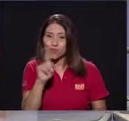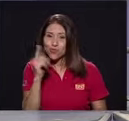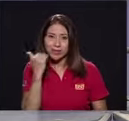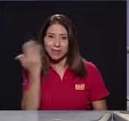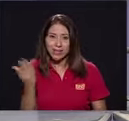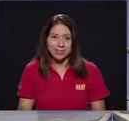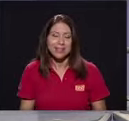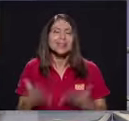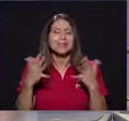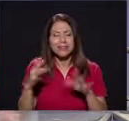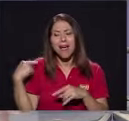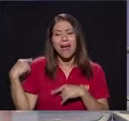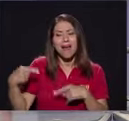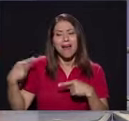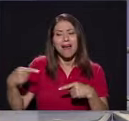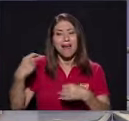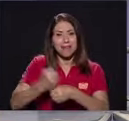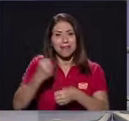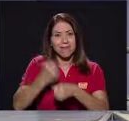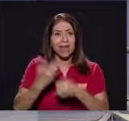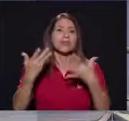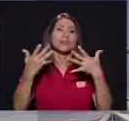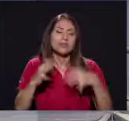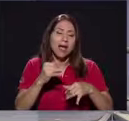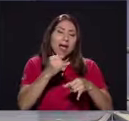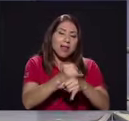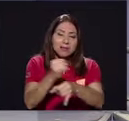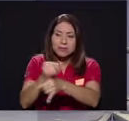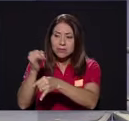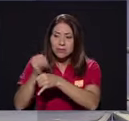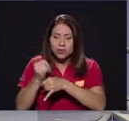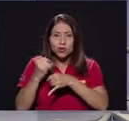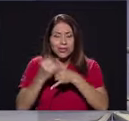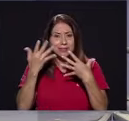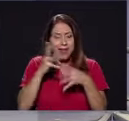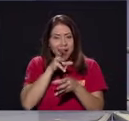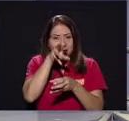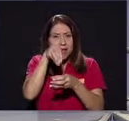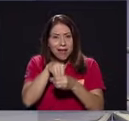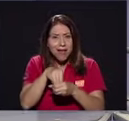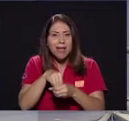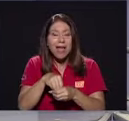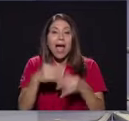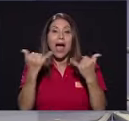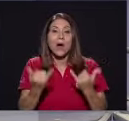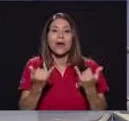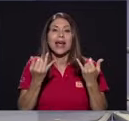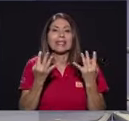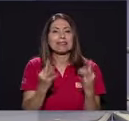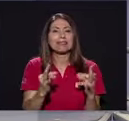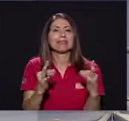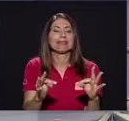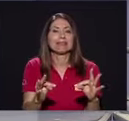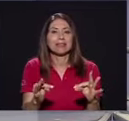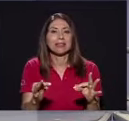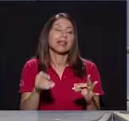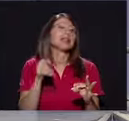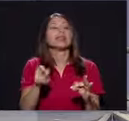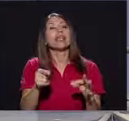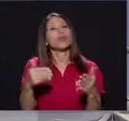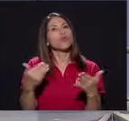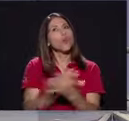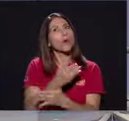venido trabajando o se ha venido institucionalizando, digamos, ya con el tiempo, y ahora hay que tratar de generar